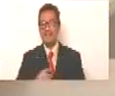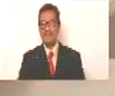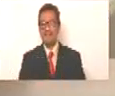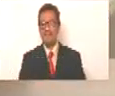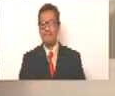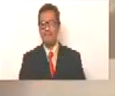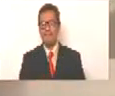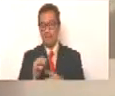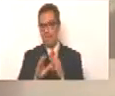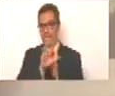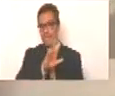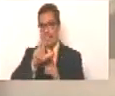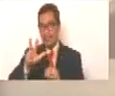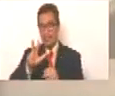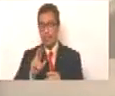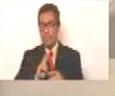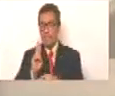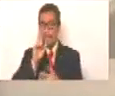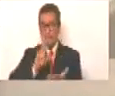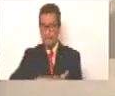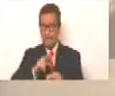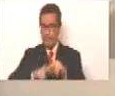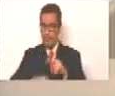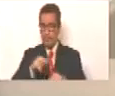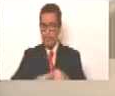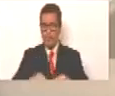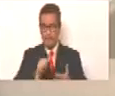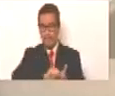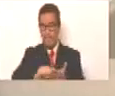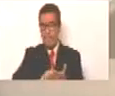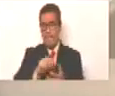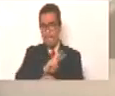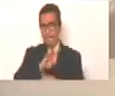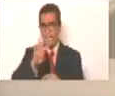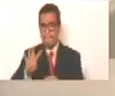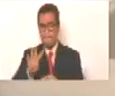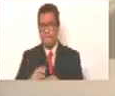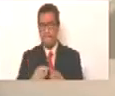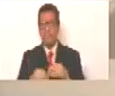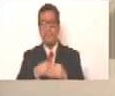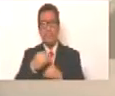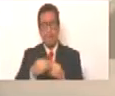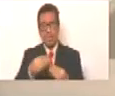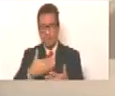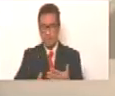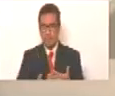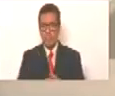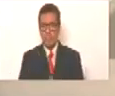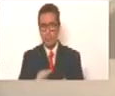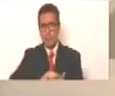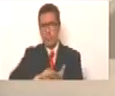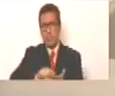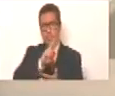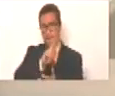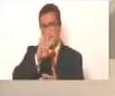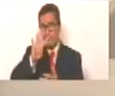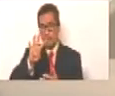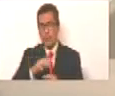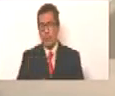53º, se sugiere aprobar la creación del contenido del artículo 24, quedando redactado de la manera siguiente: artículo 24. El